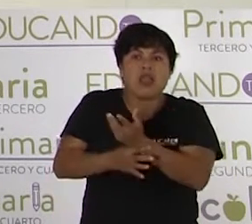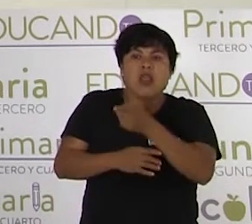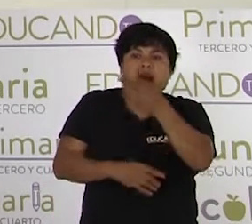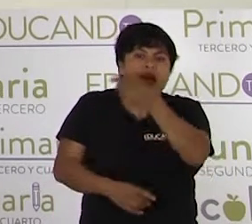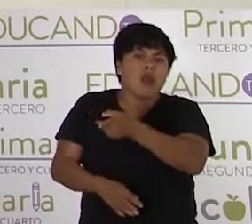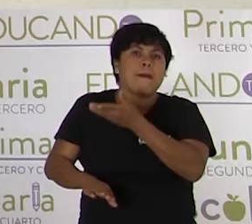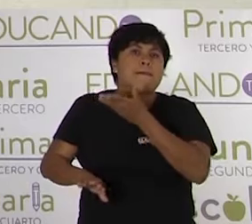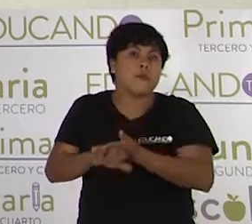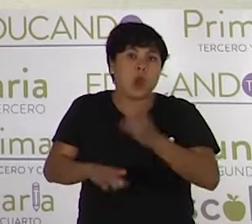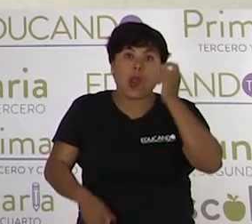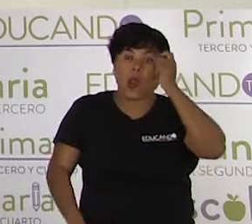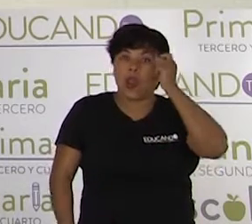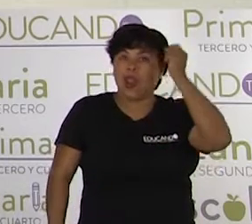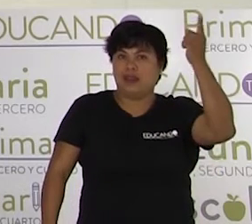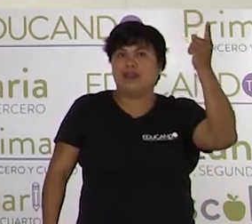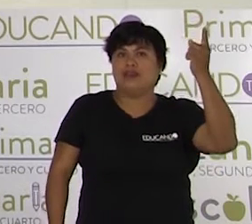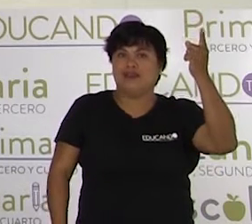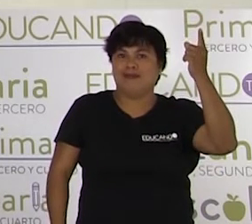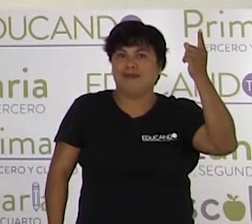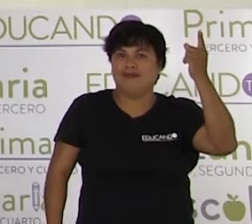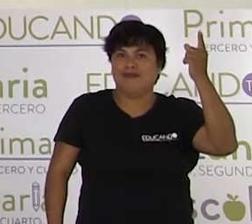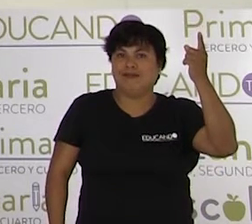era muy listo.